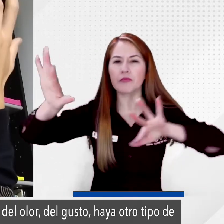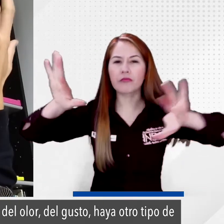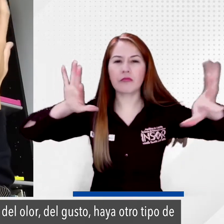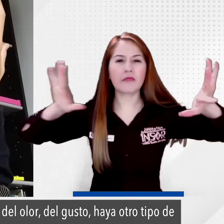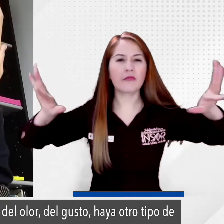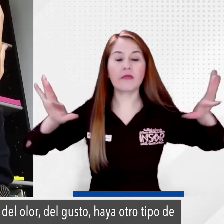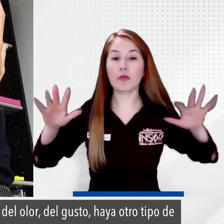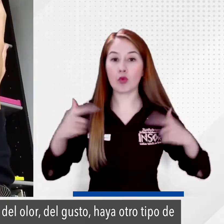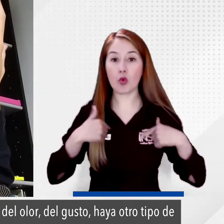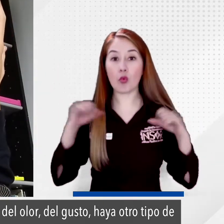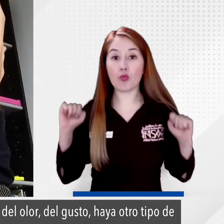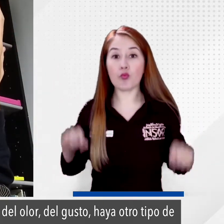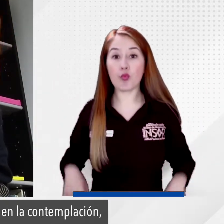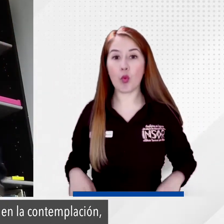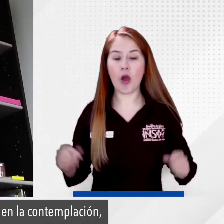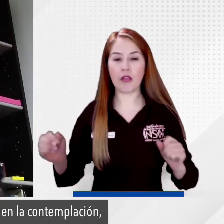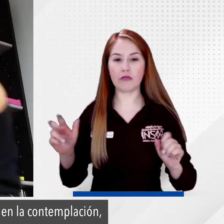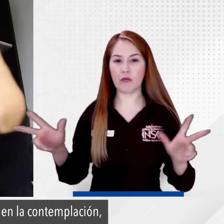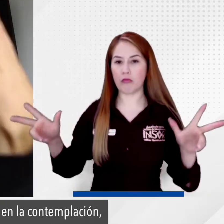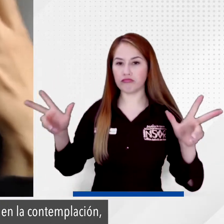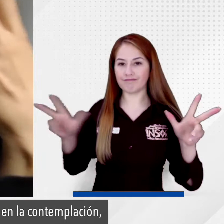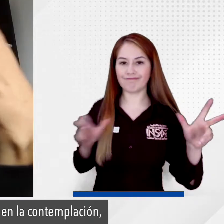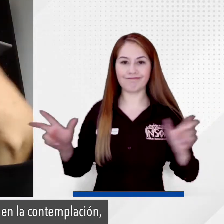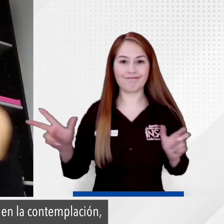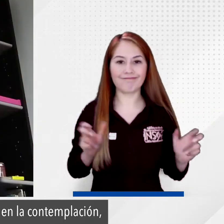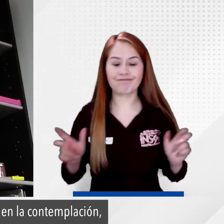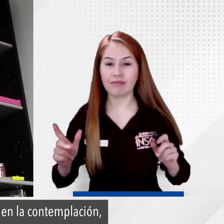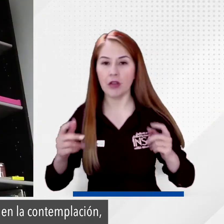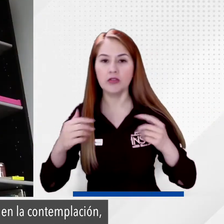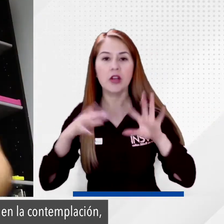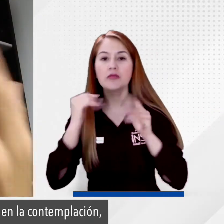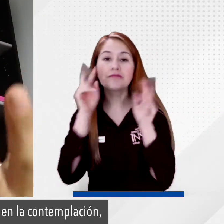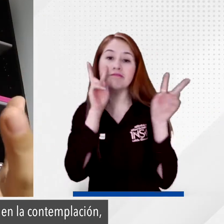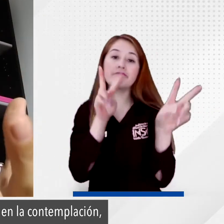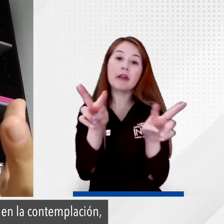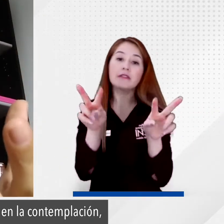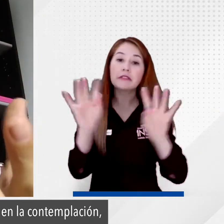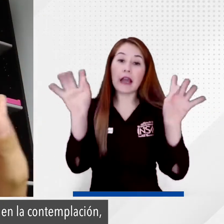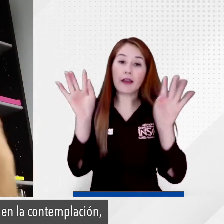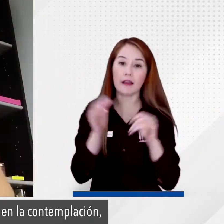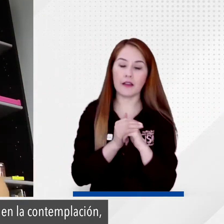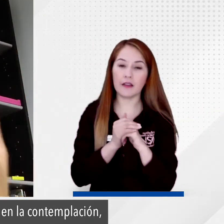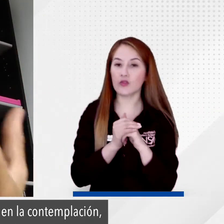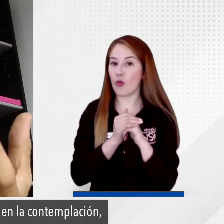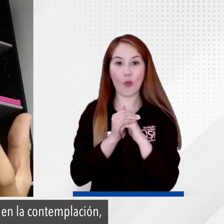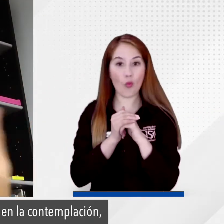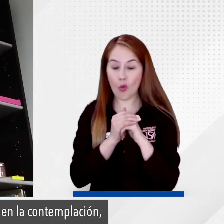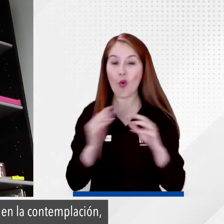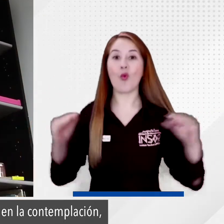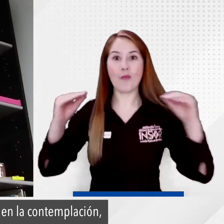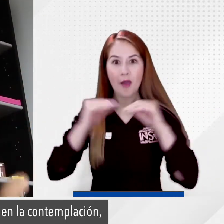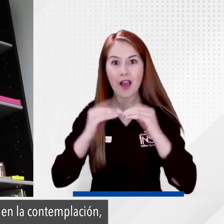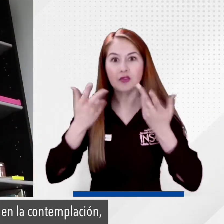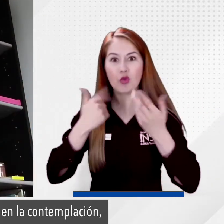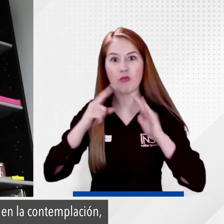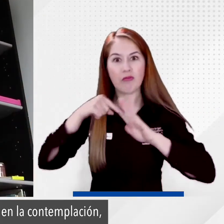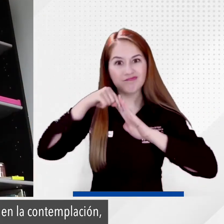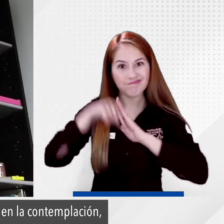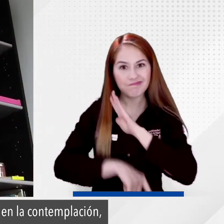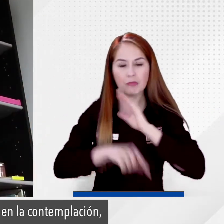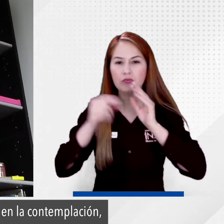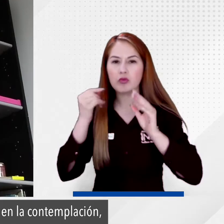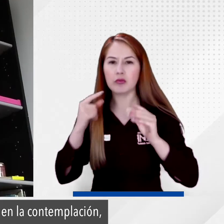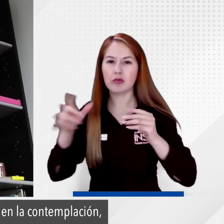otro tipo de percepciones, ¿cierto? Que no se quede simplemente en la contemplación, sino que pase como a